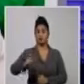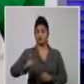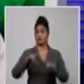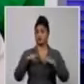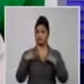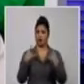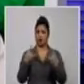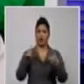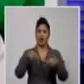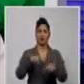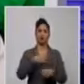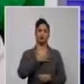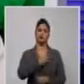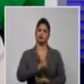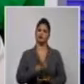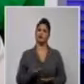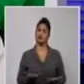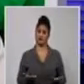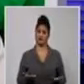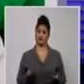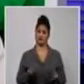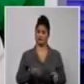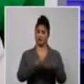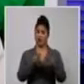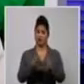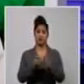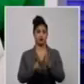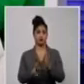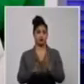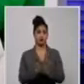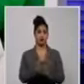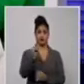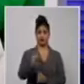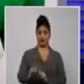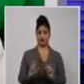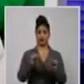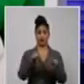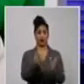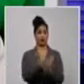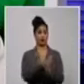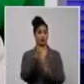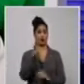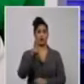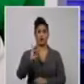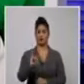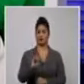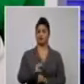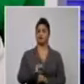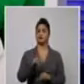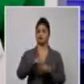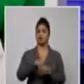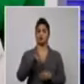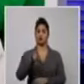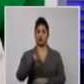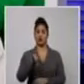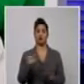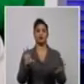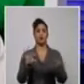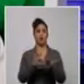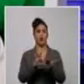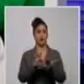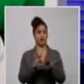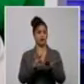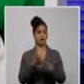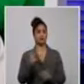de Mayabeque se confirman 26 casos, 9 del municipio Güines, 7 de San José de las